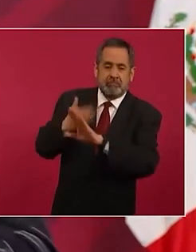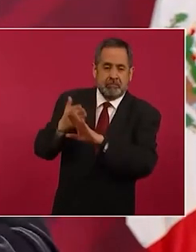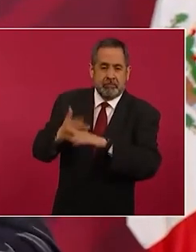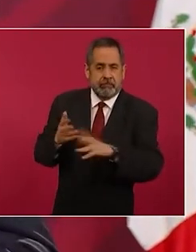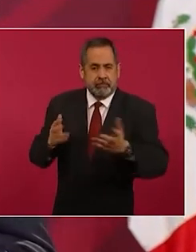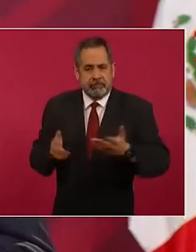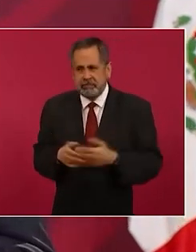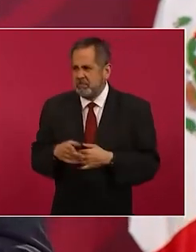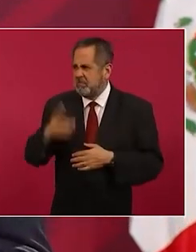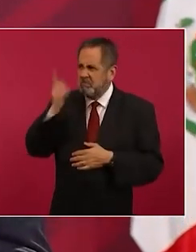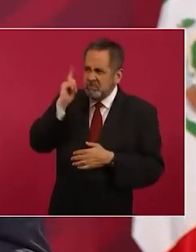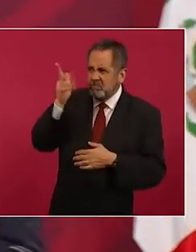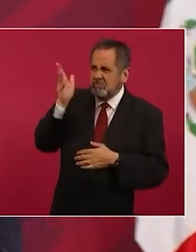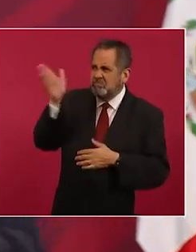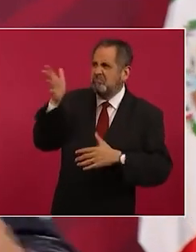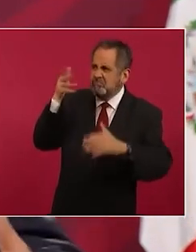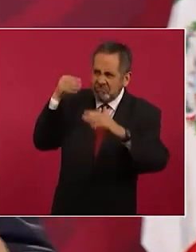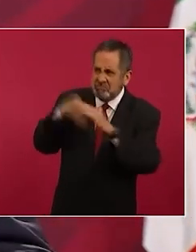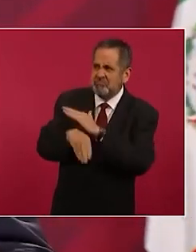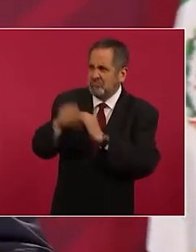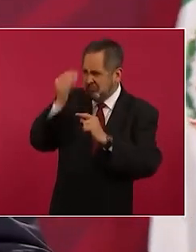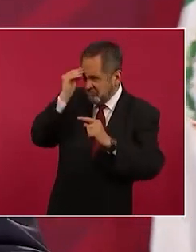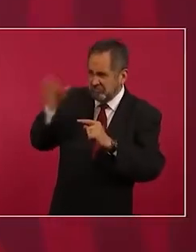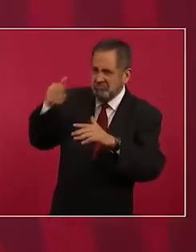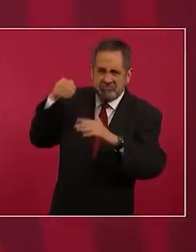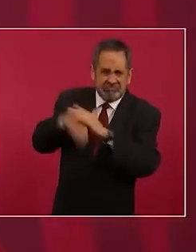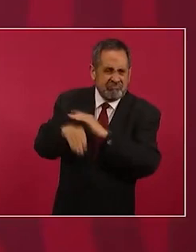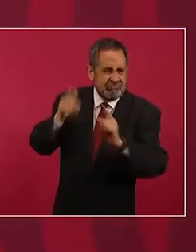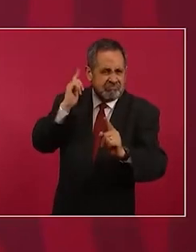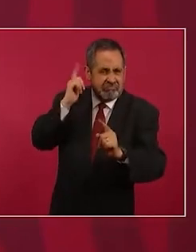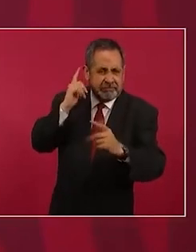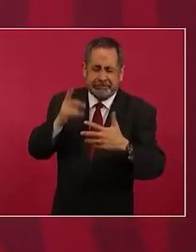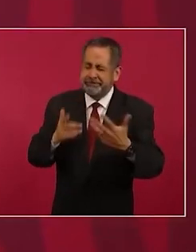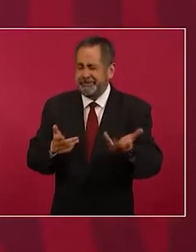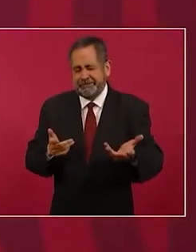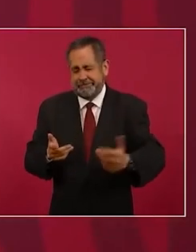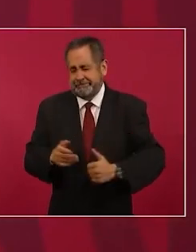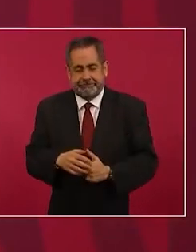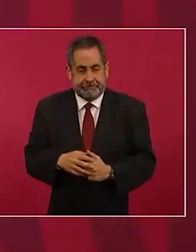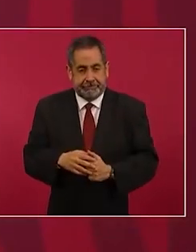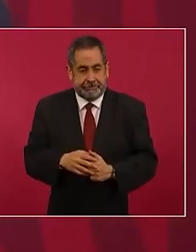Quisiera que nos fuera mal en todo. Entonces,